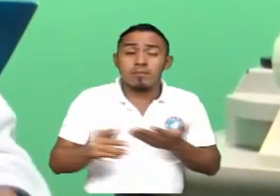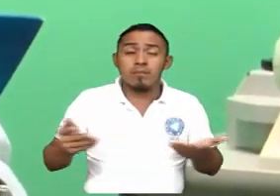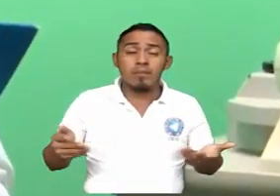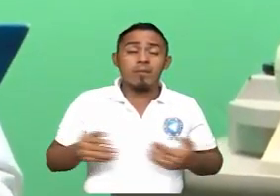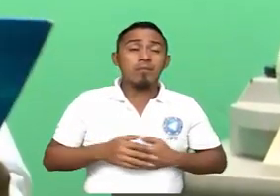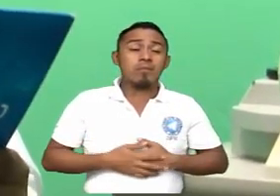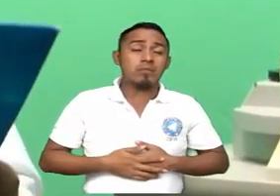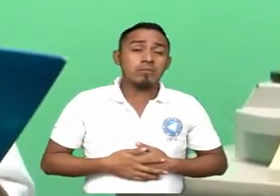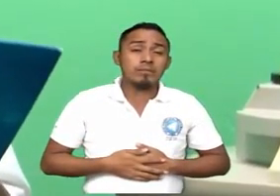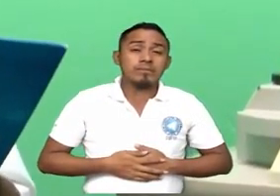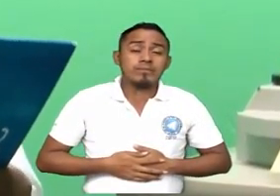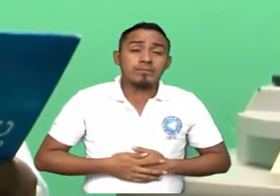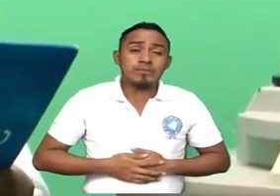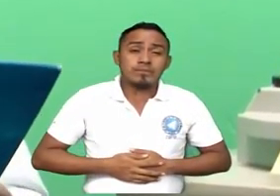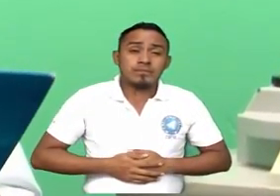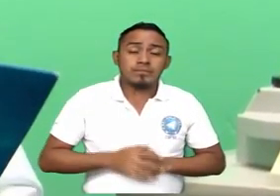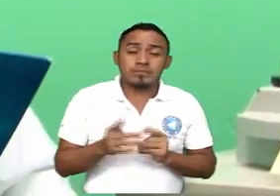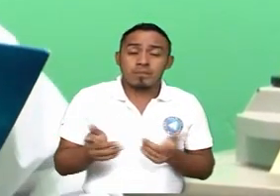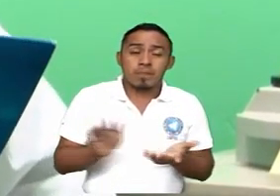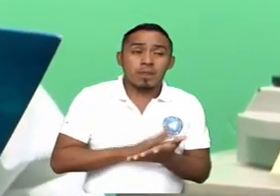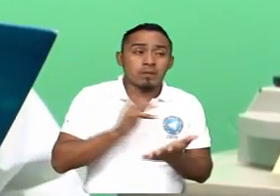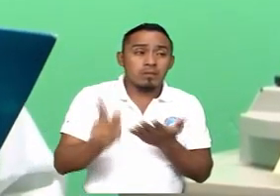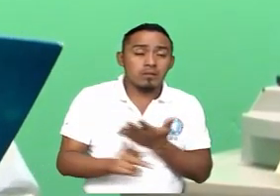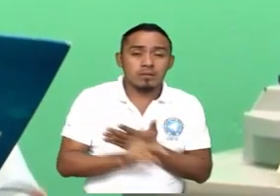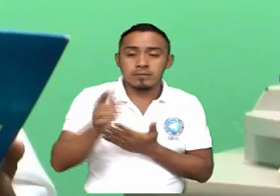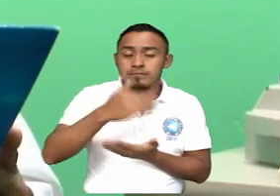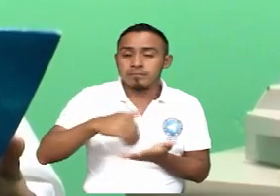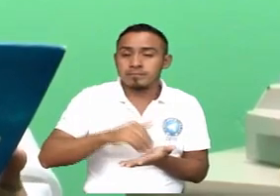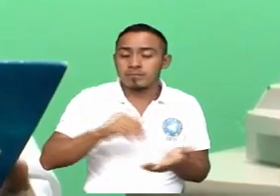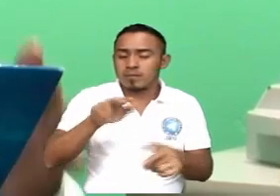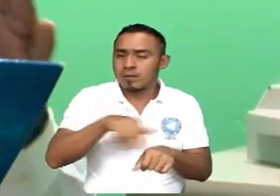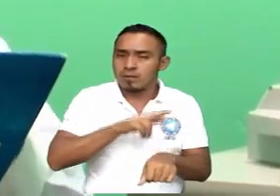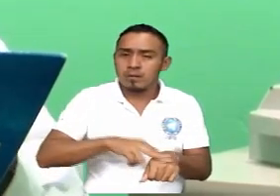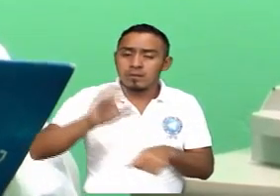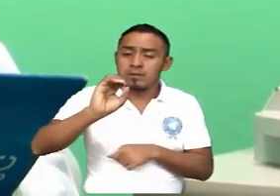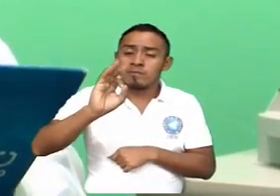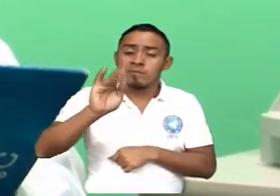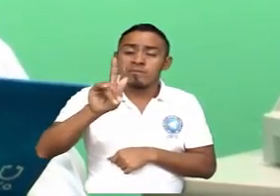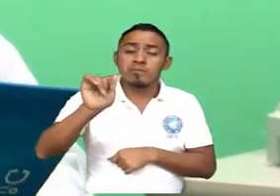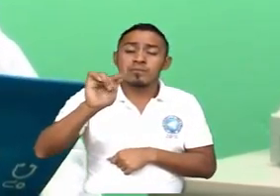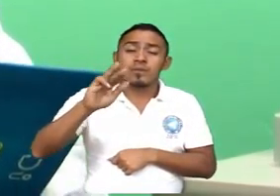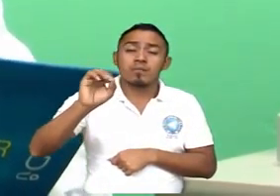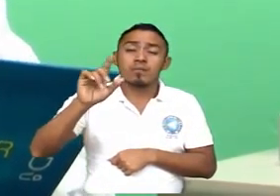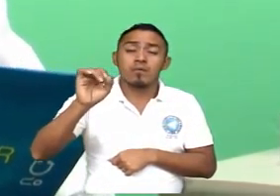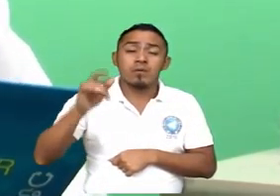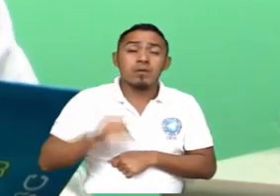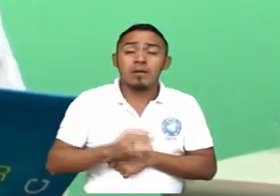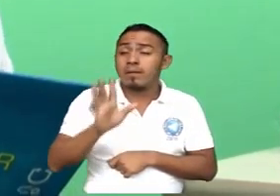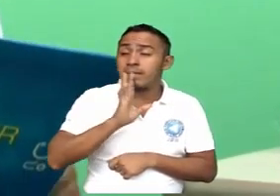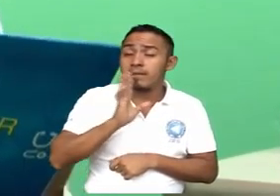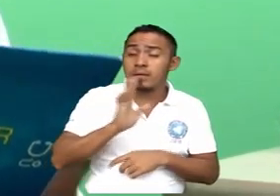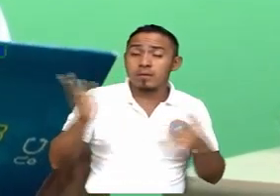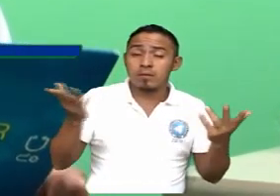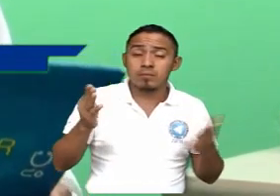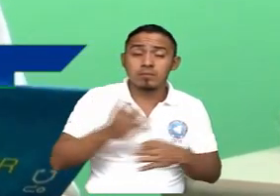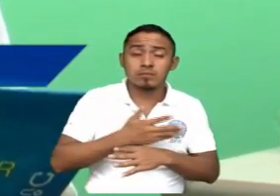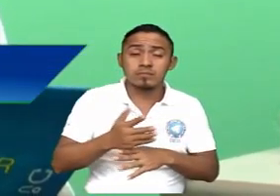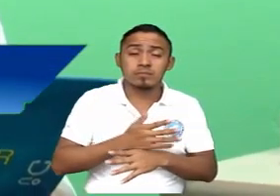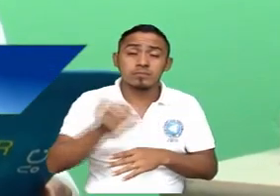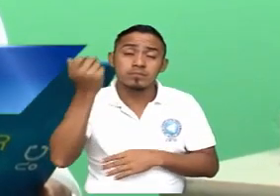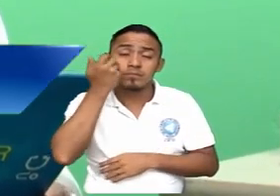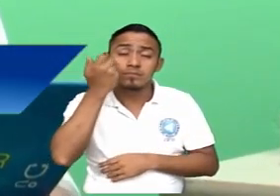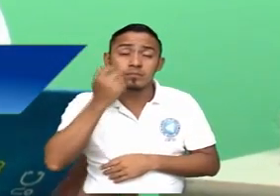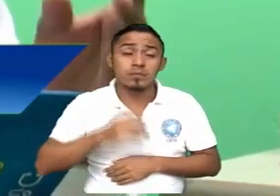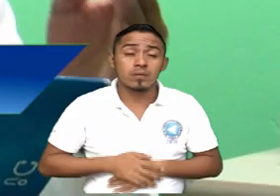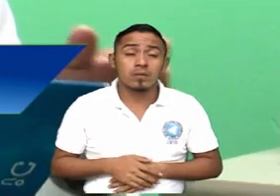amigos televidentes, un programa desde el Centro Nacional de Oftalmología para conversar precisamente sobre las